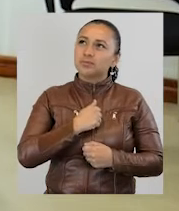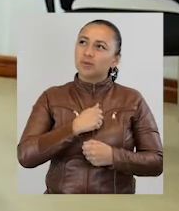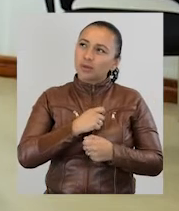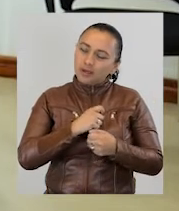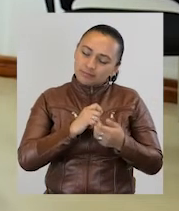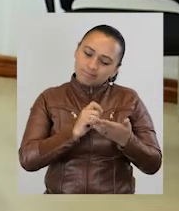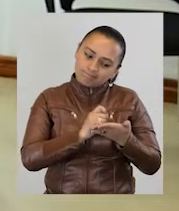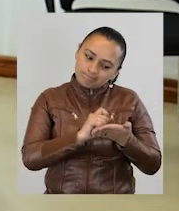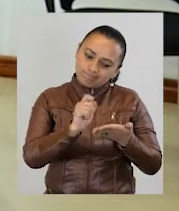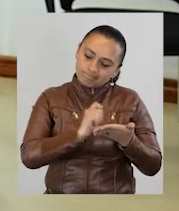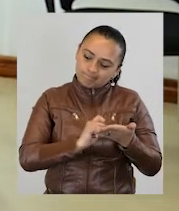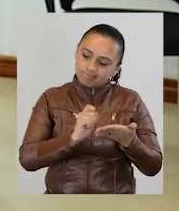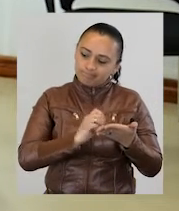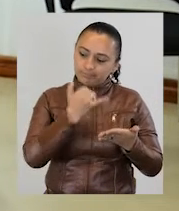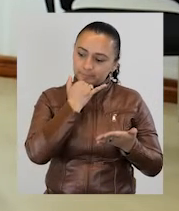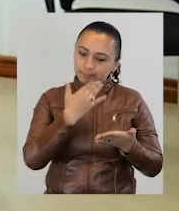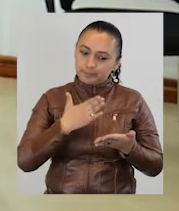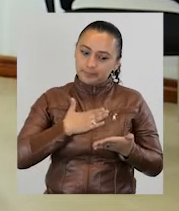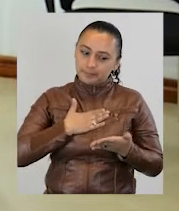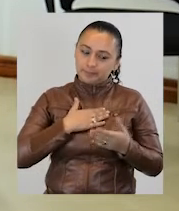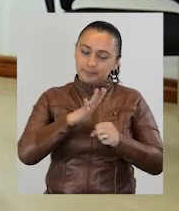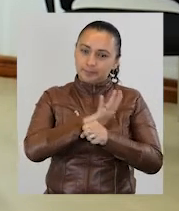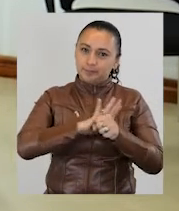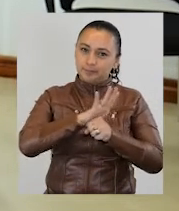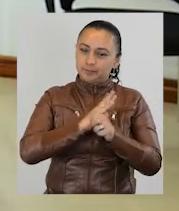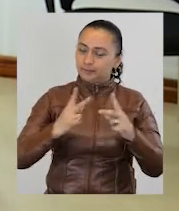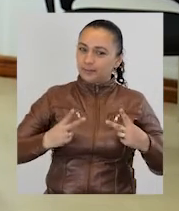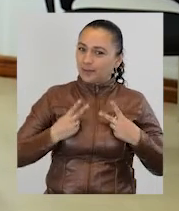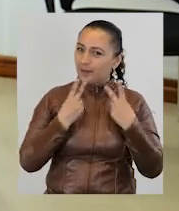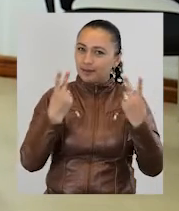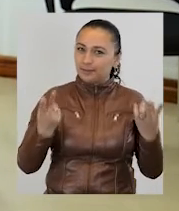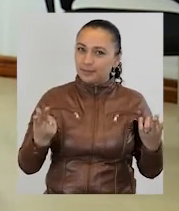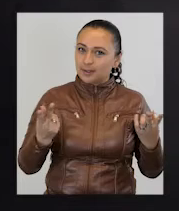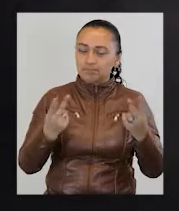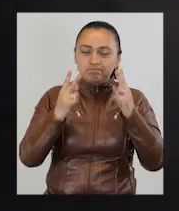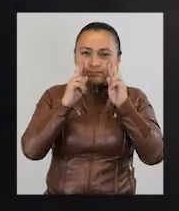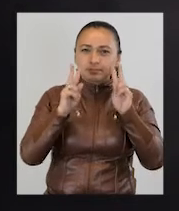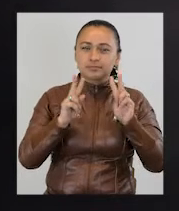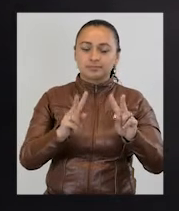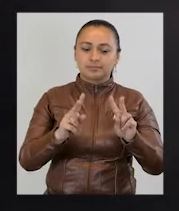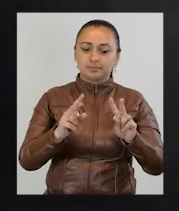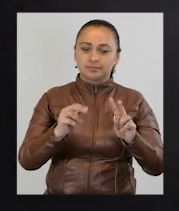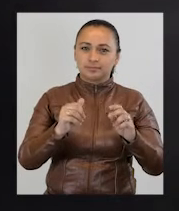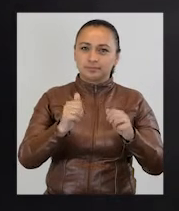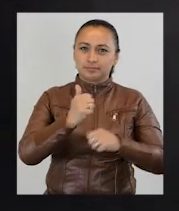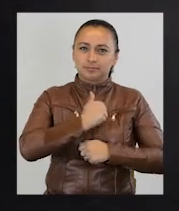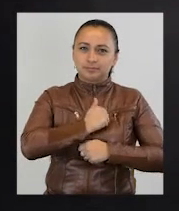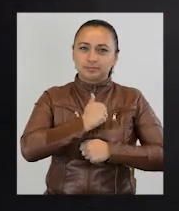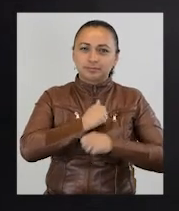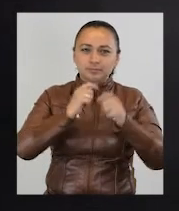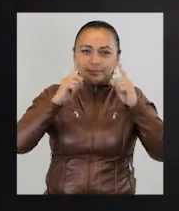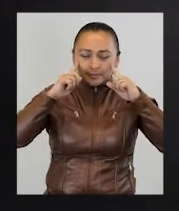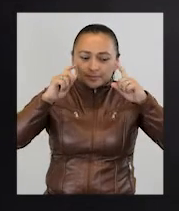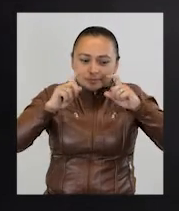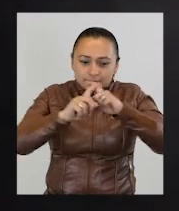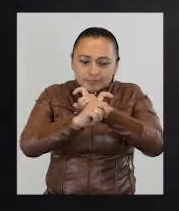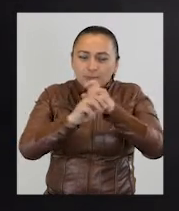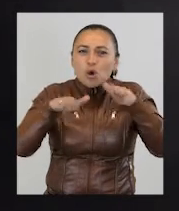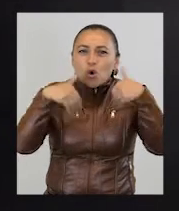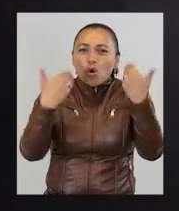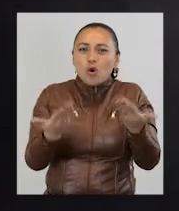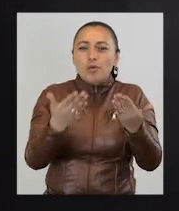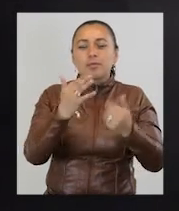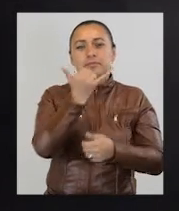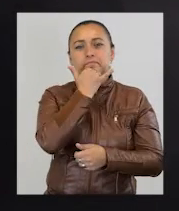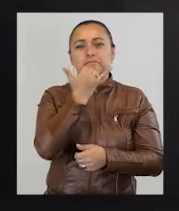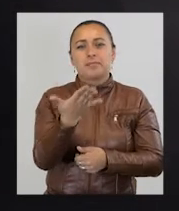Revisemos cada momento de nuestra existencia. Y miremos qué es lo que opaca la imagen